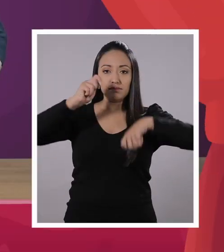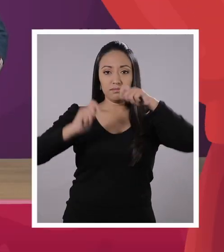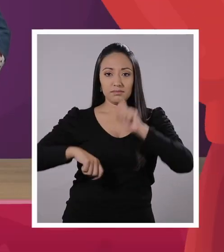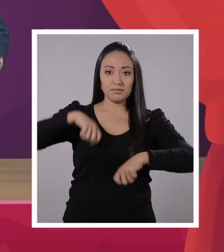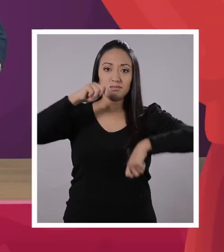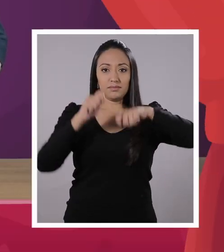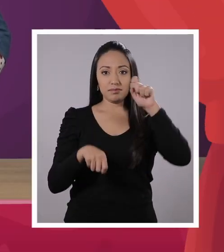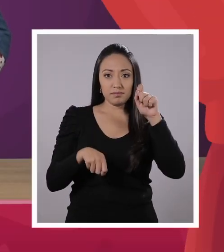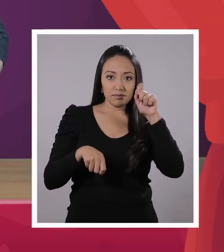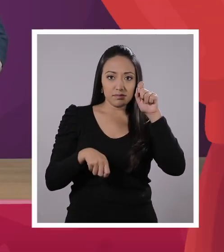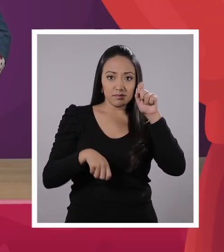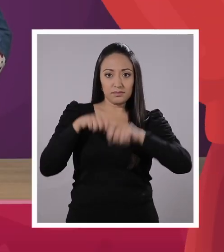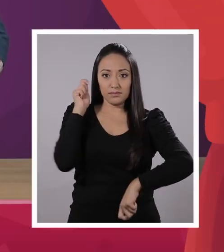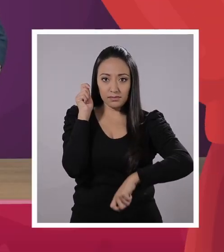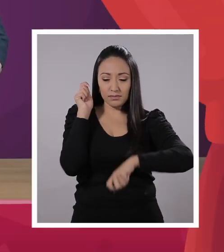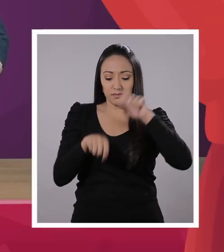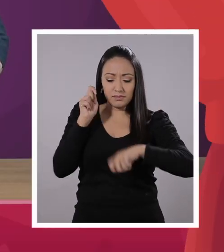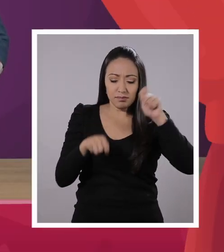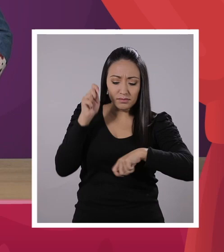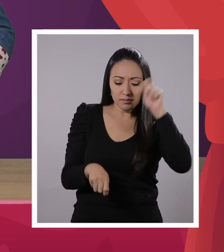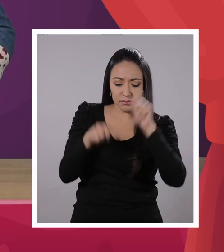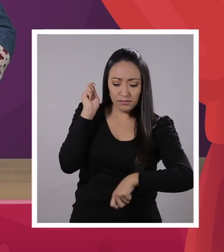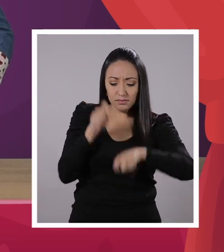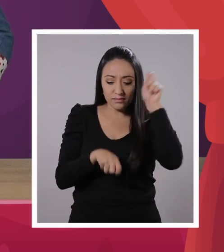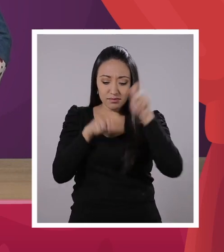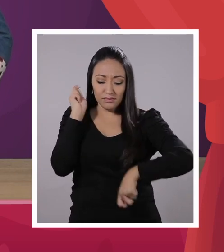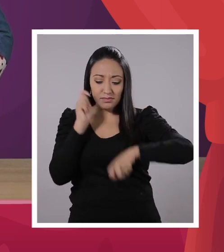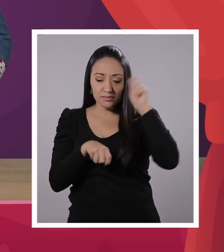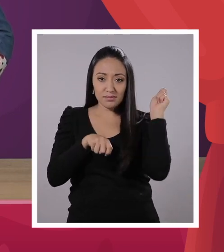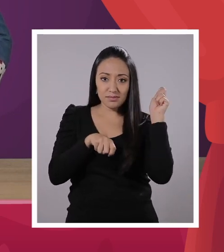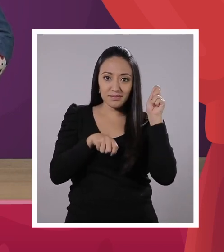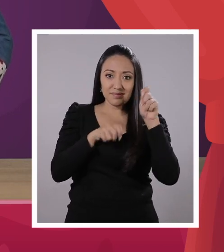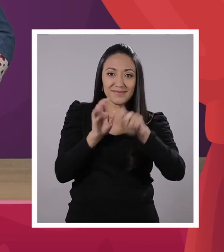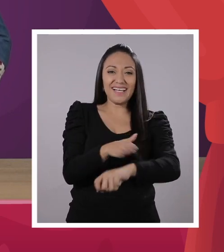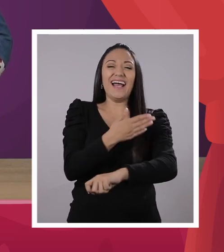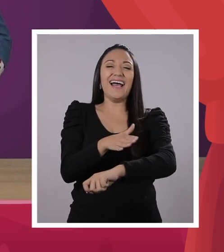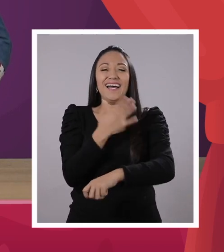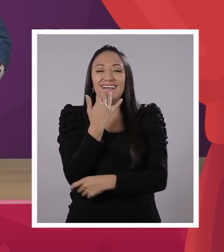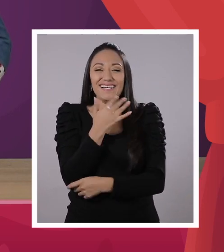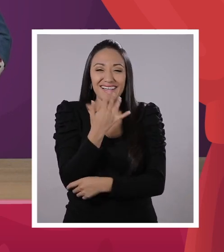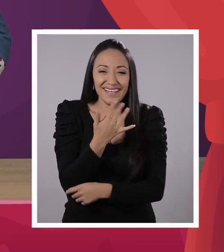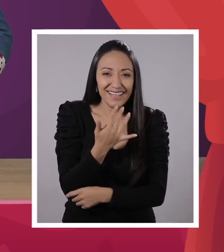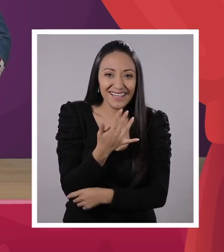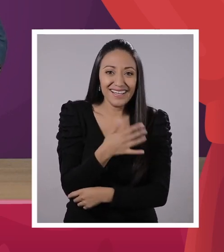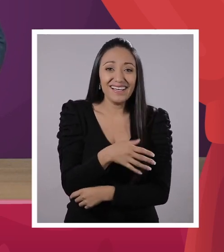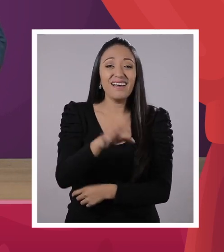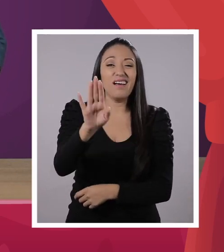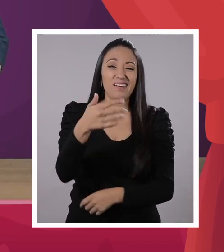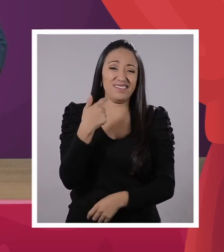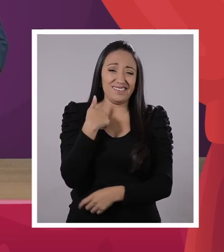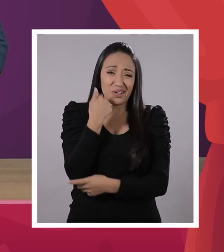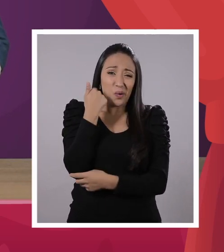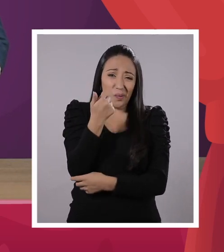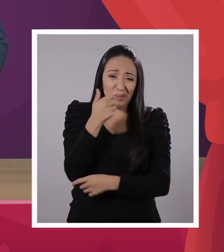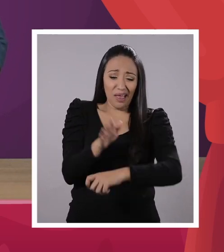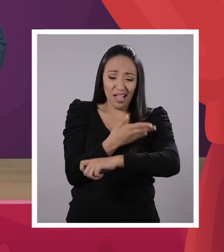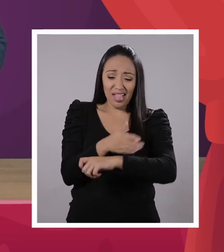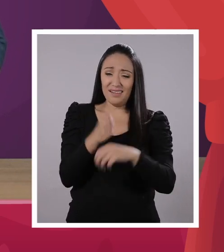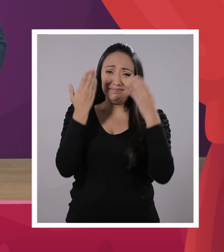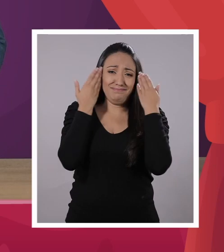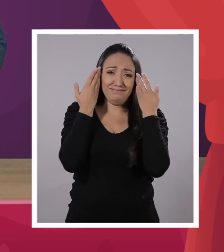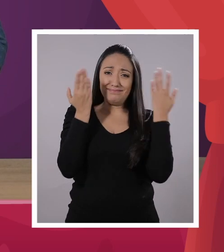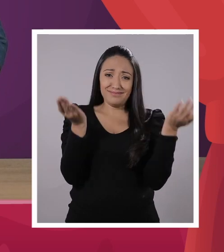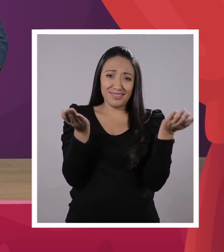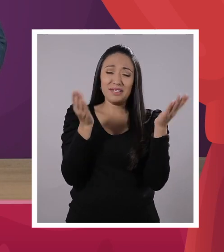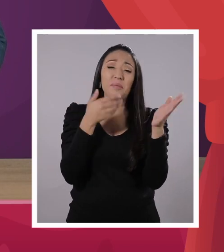Tan, tan, tan, tan, tan. Ta, ta, ta, ta, ta, ta, ta, ta, ta. Ay, no sé, no soy tan